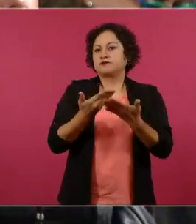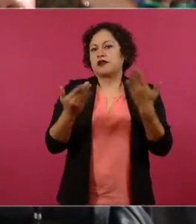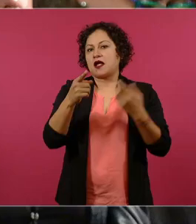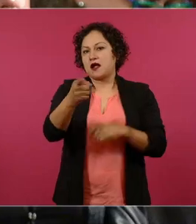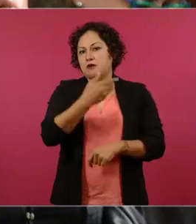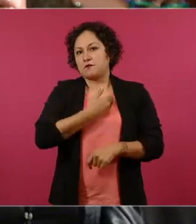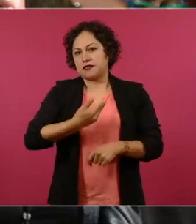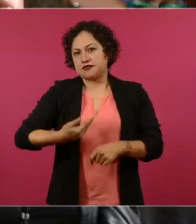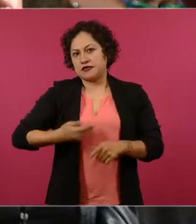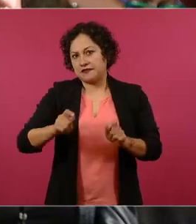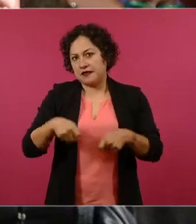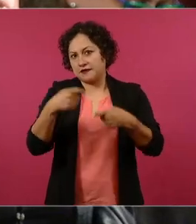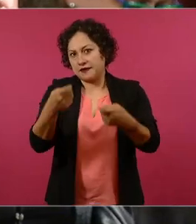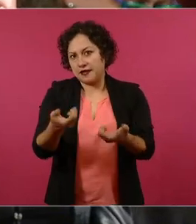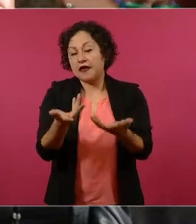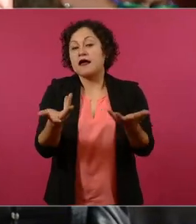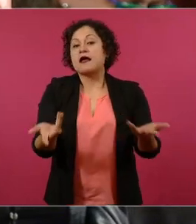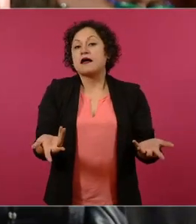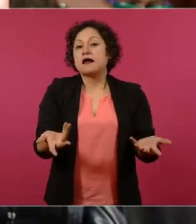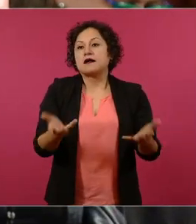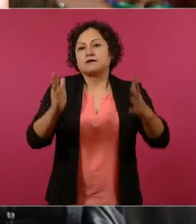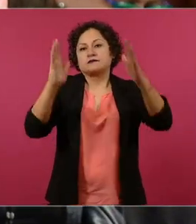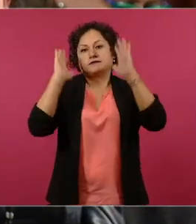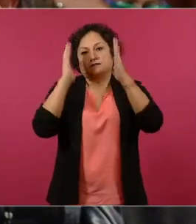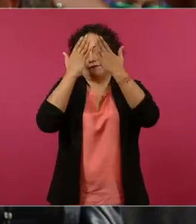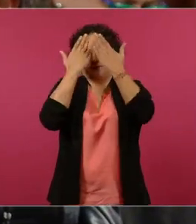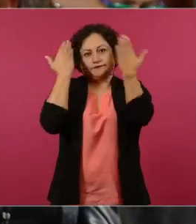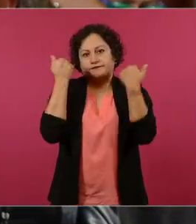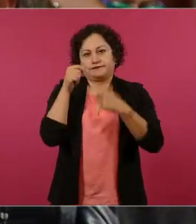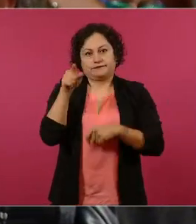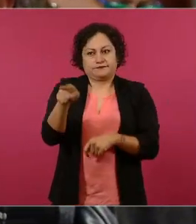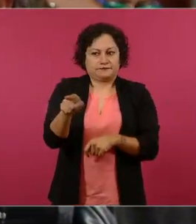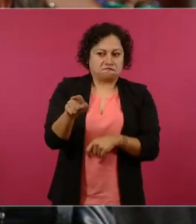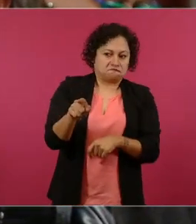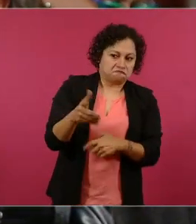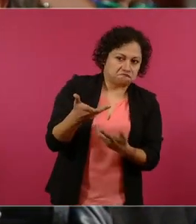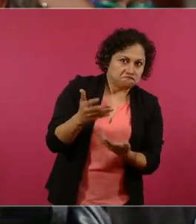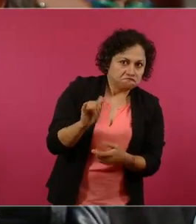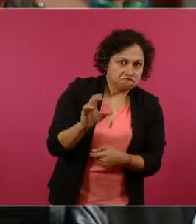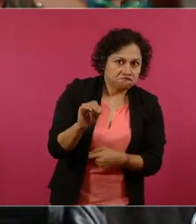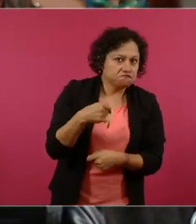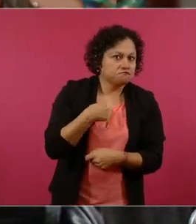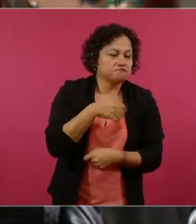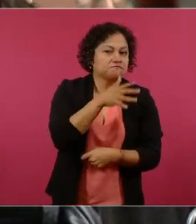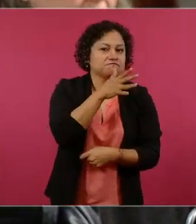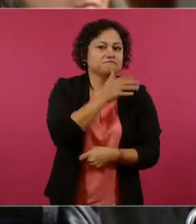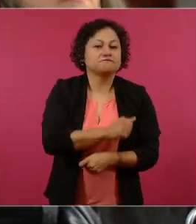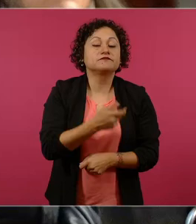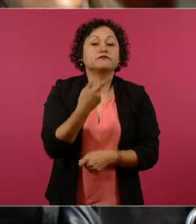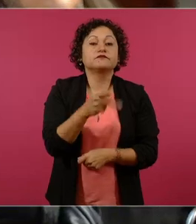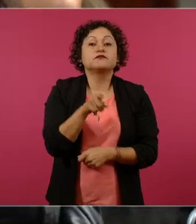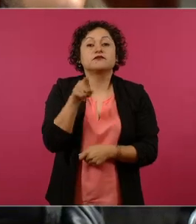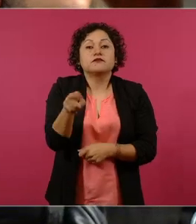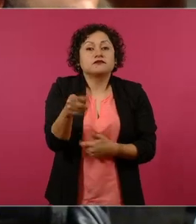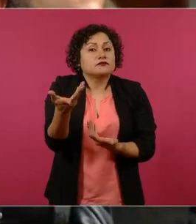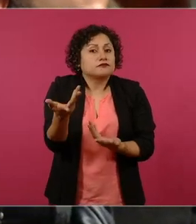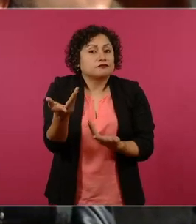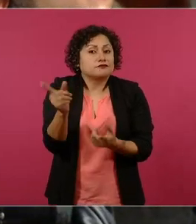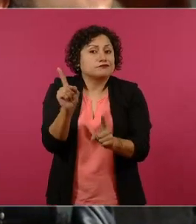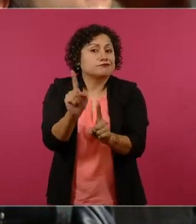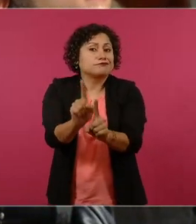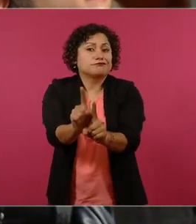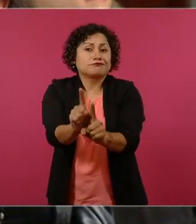puedo hablar de las personas que no están Pero bueno el hombre ahí están